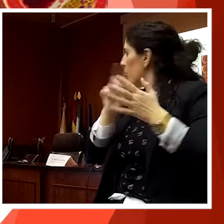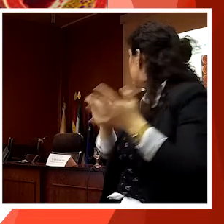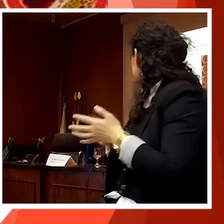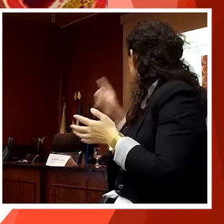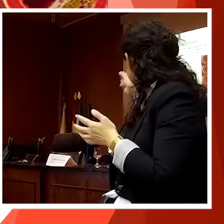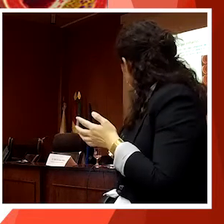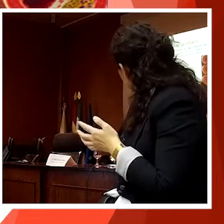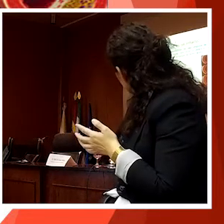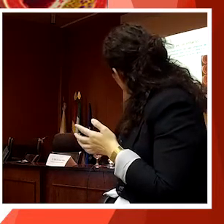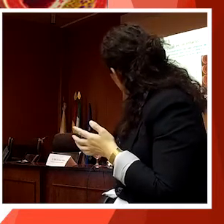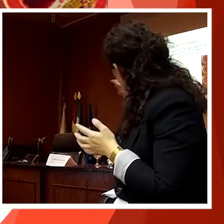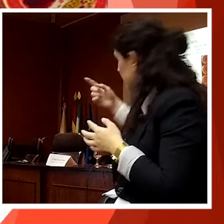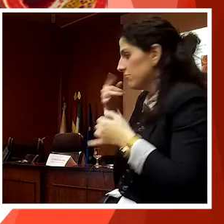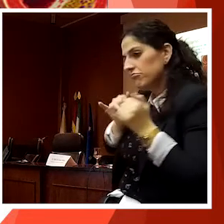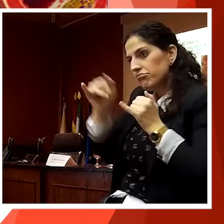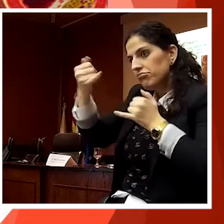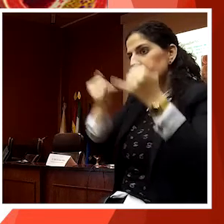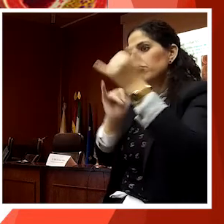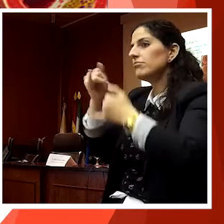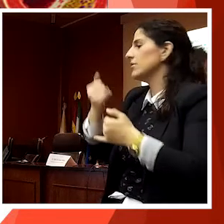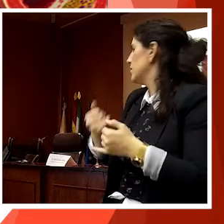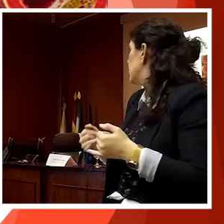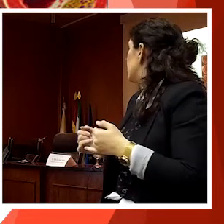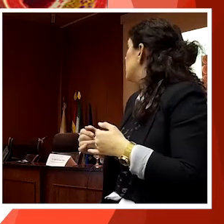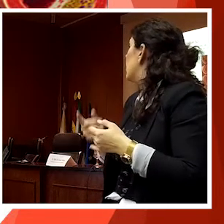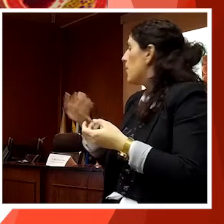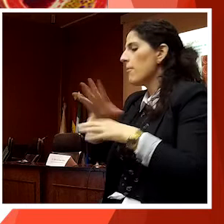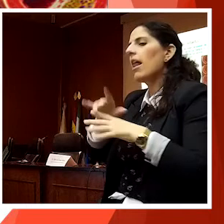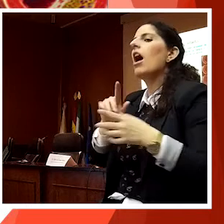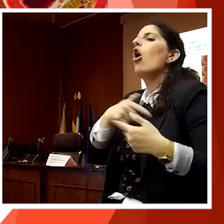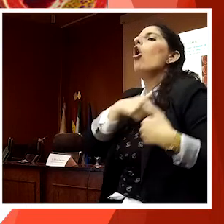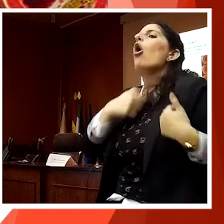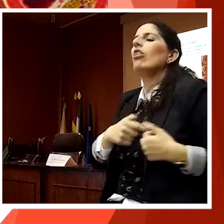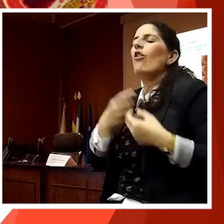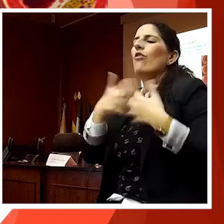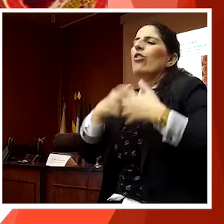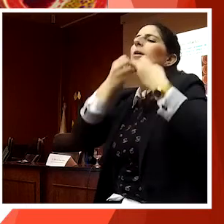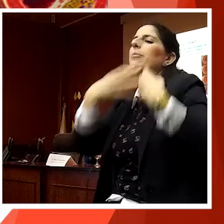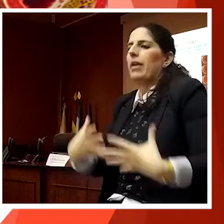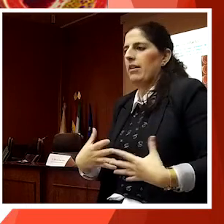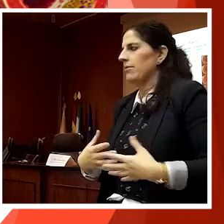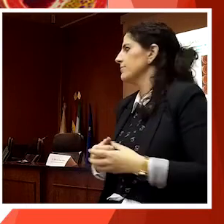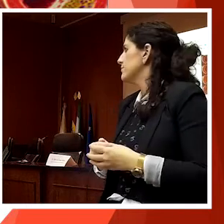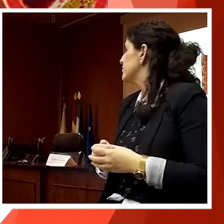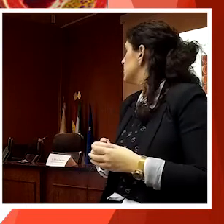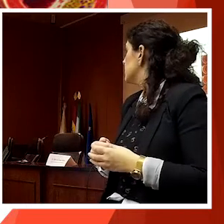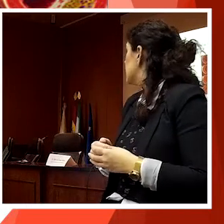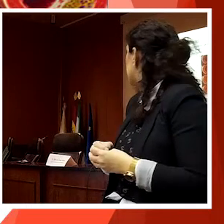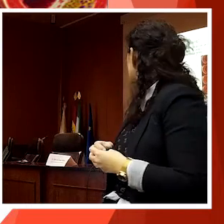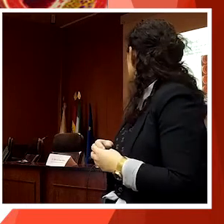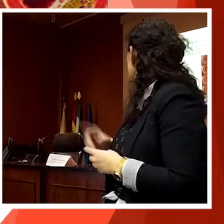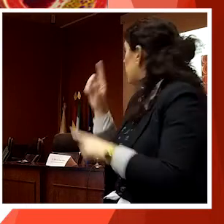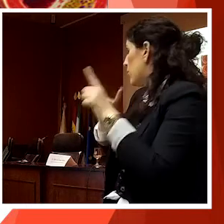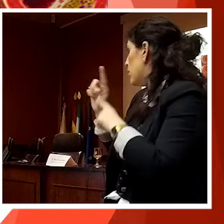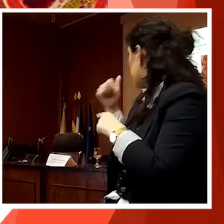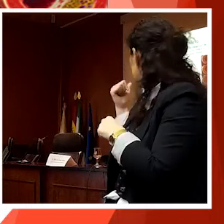al corazón por sus arterias de fuera y le da nutrición al propio corazón. Esas son las que producen el infarto, ¿no? Las que